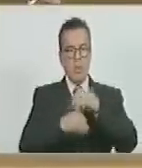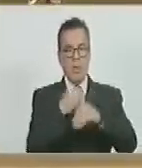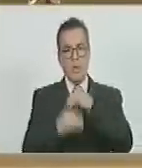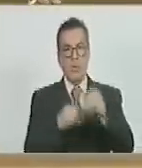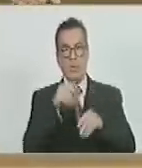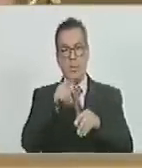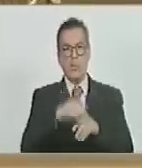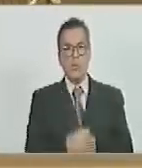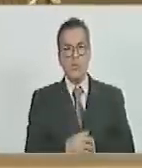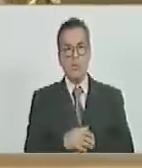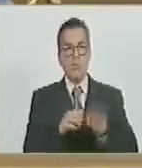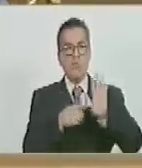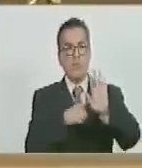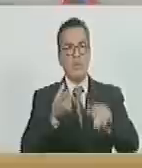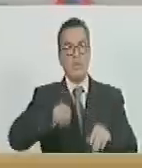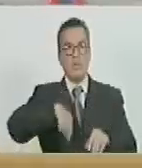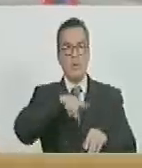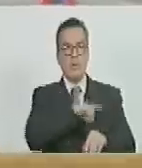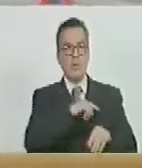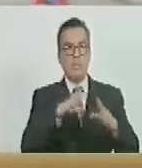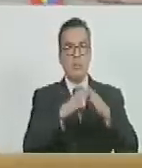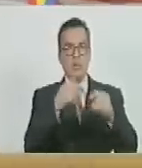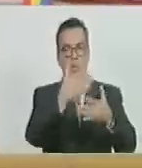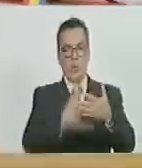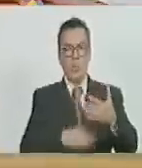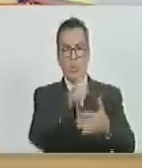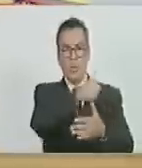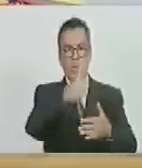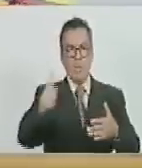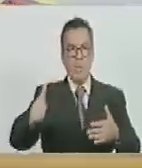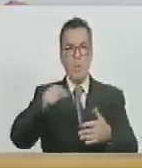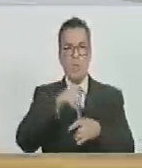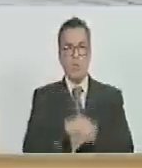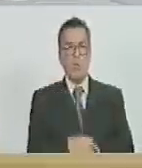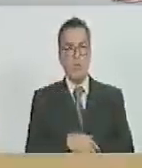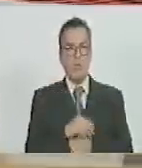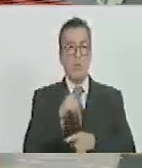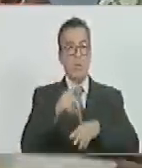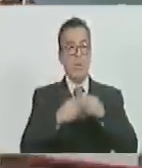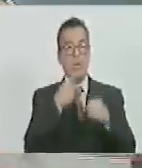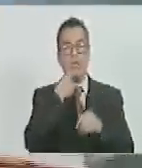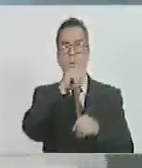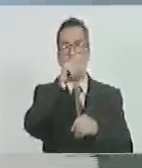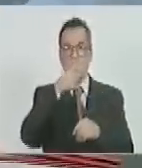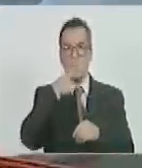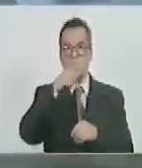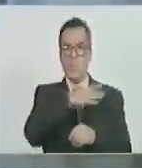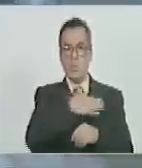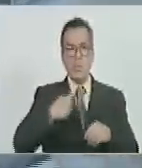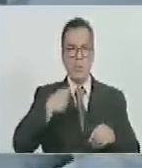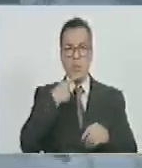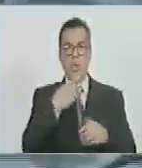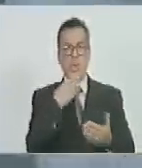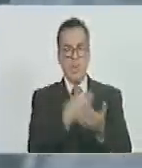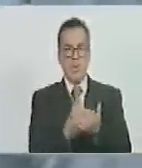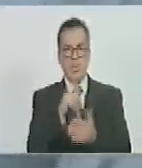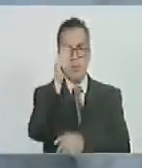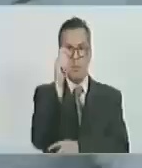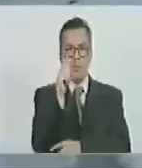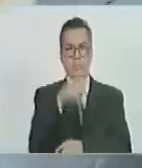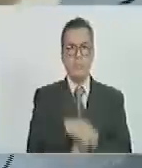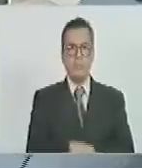y aquí frente a nosotros tenemos los expedientes de todos y cada uno de ellos para las consultas respectivas. Es todo, muchas gracias.